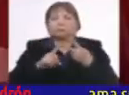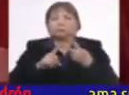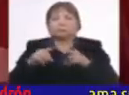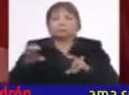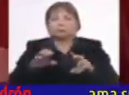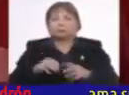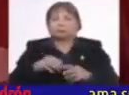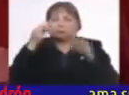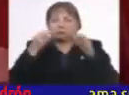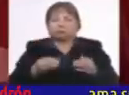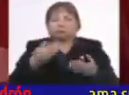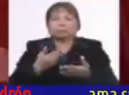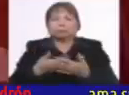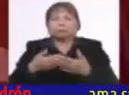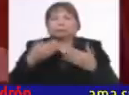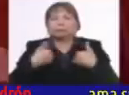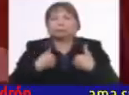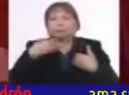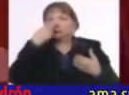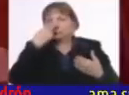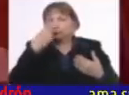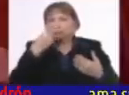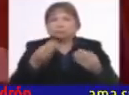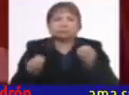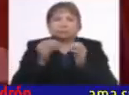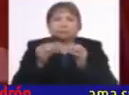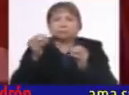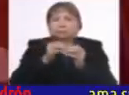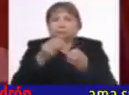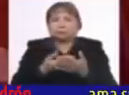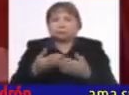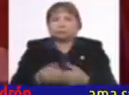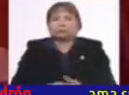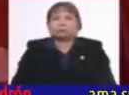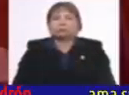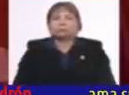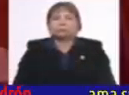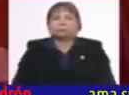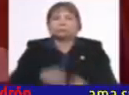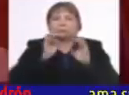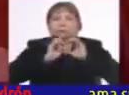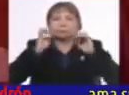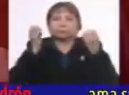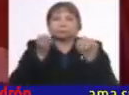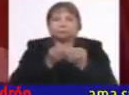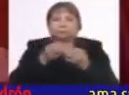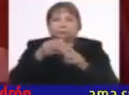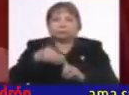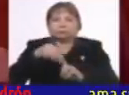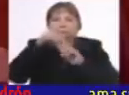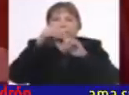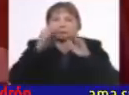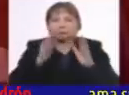acción concreta tiene que ver con la implementación de un equipo especial